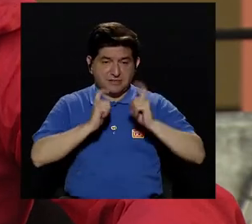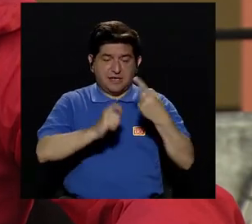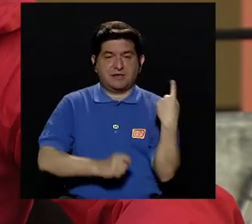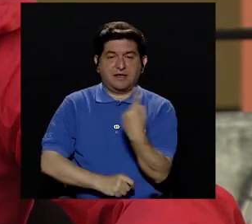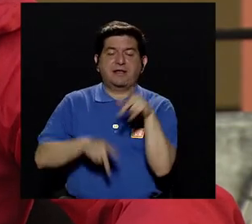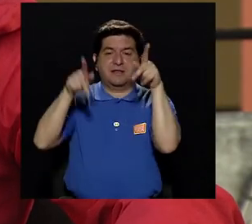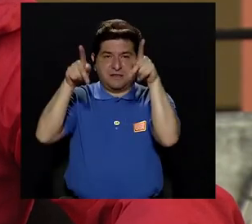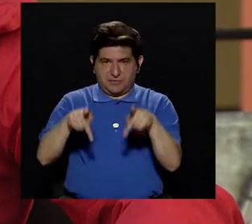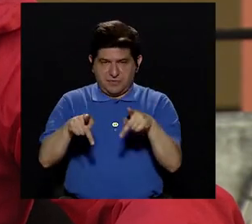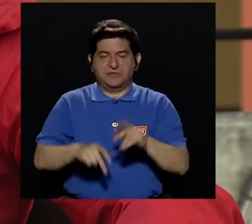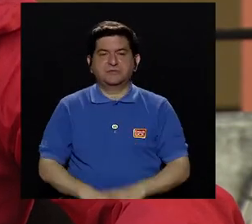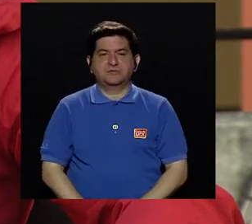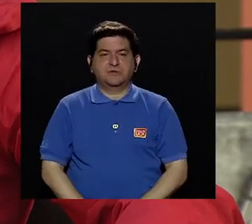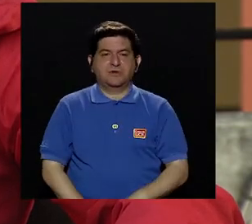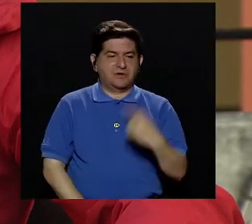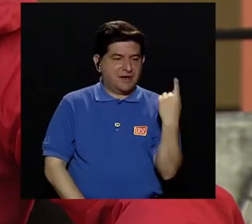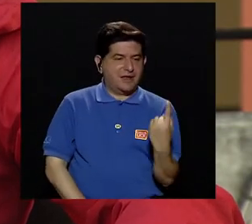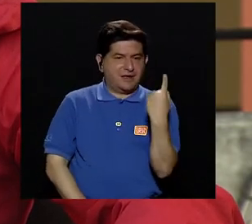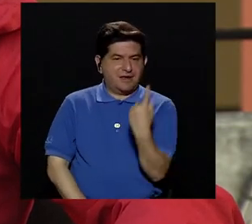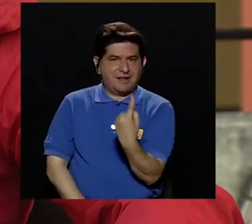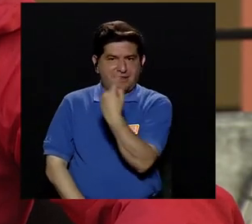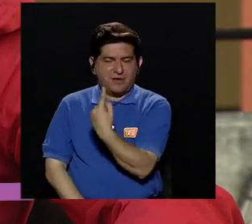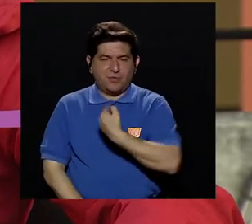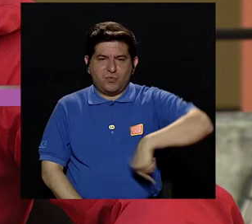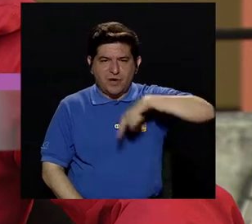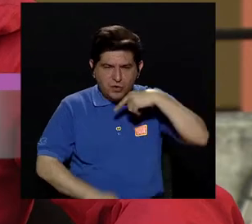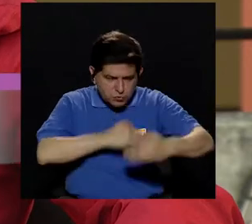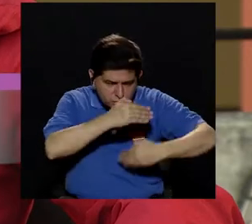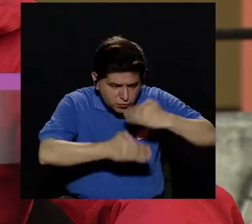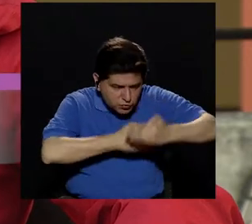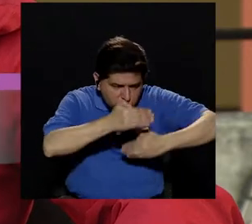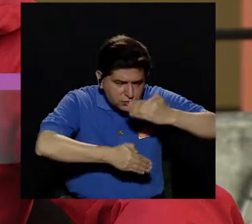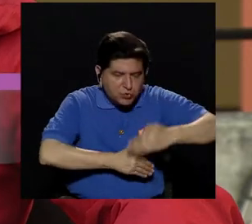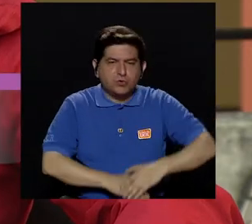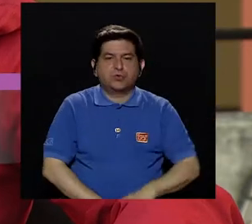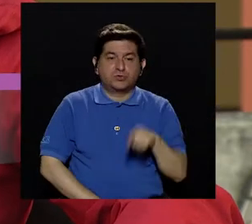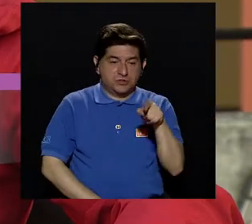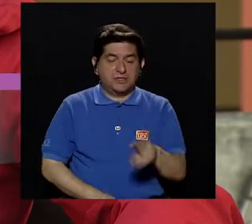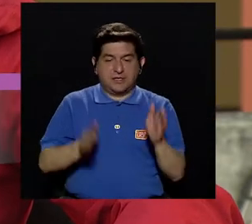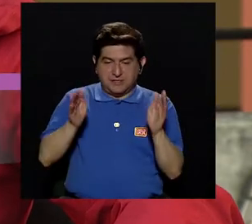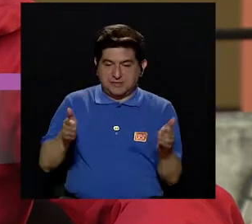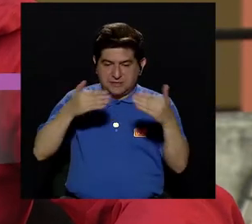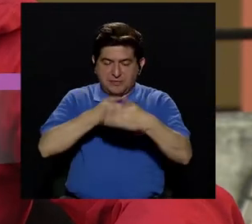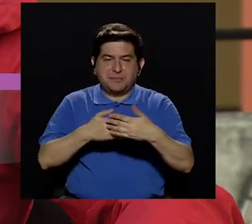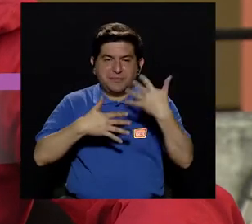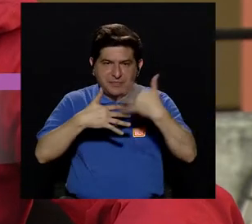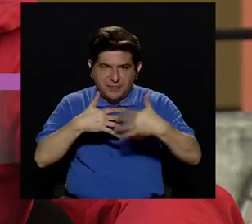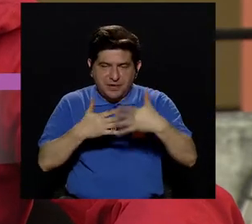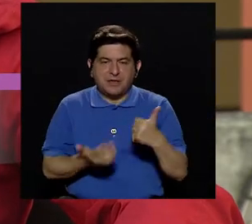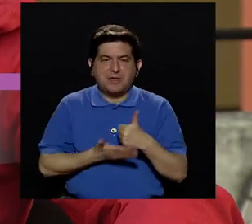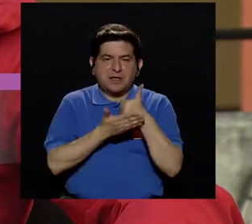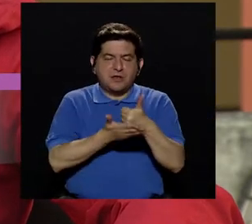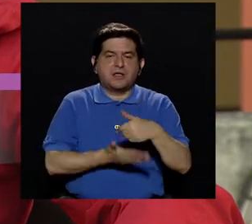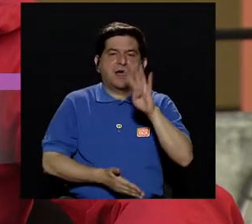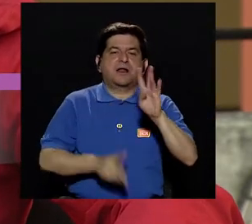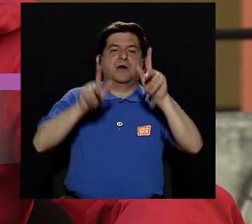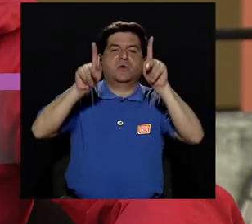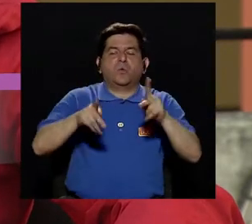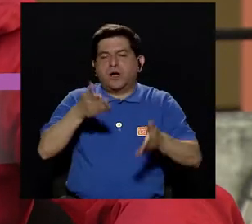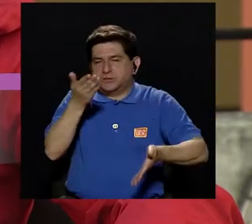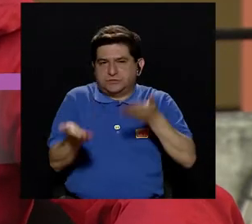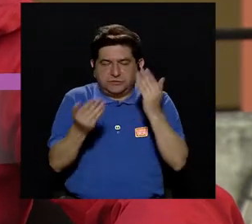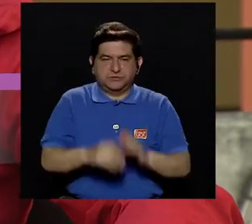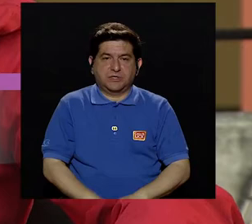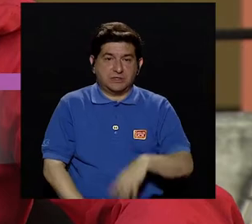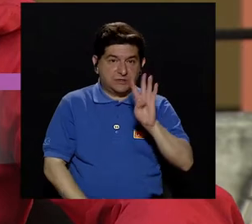que hace cada persona, cada una de esas donaciones nosotros la procesamos y a partir de esa bolsita de sangre podemos ayudar incluso hasta